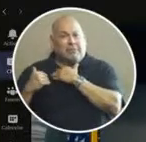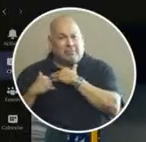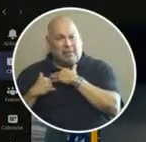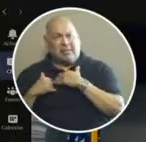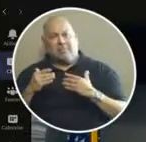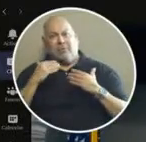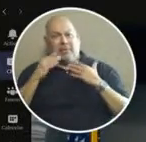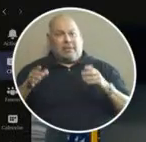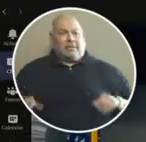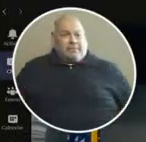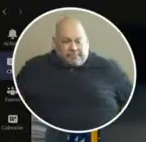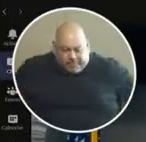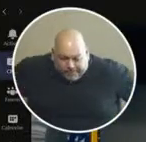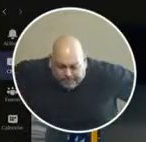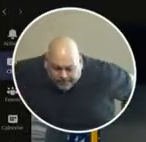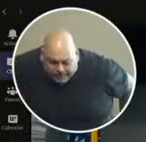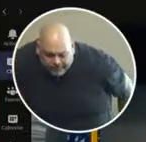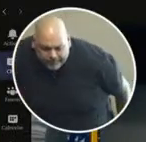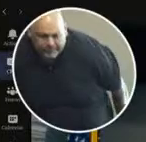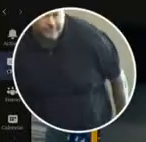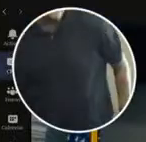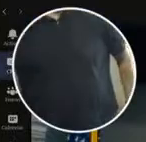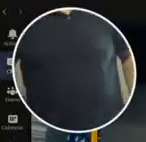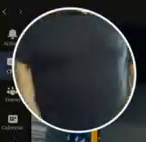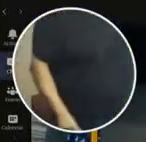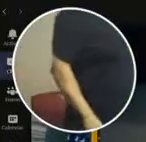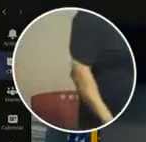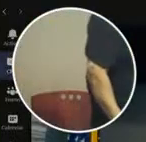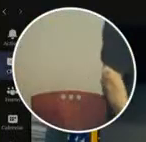otros. Gracias. Gracias, doctor.